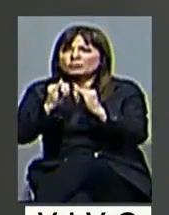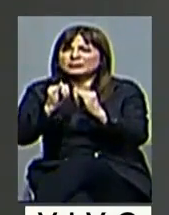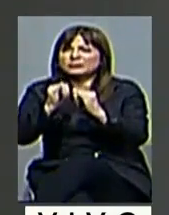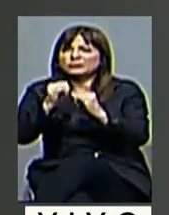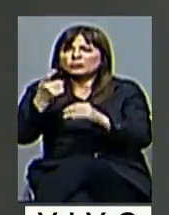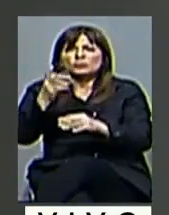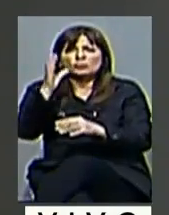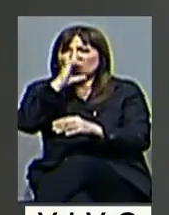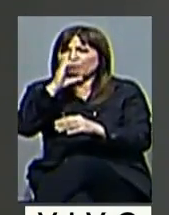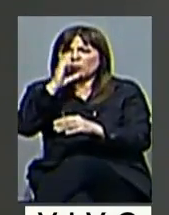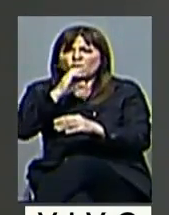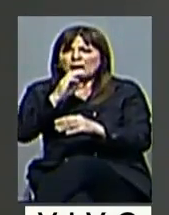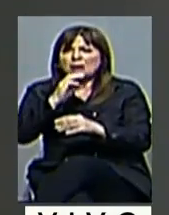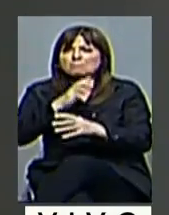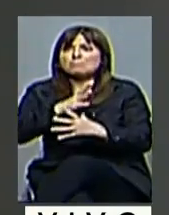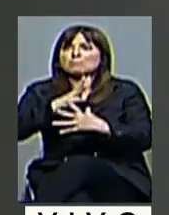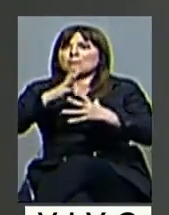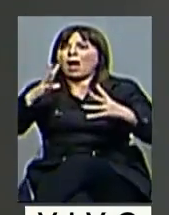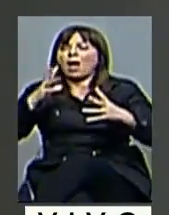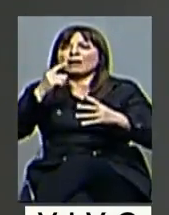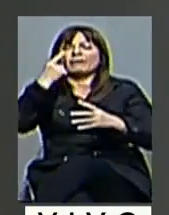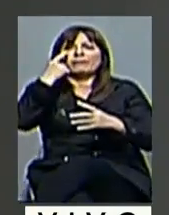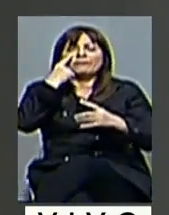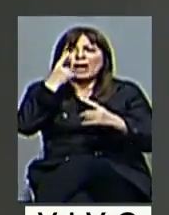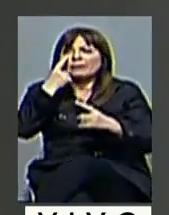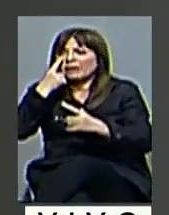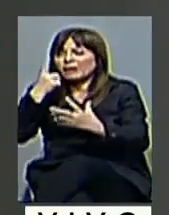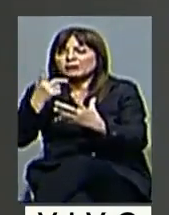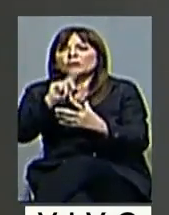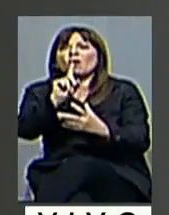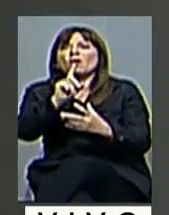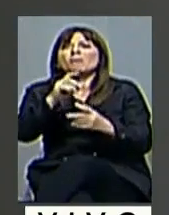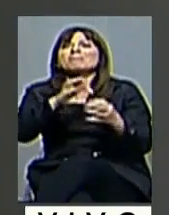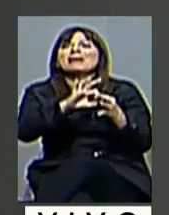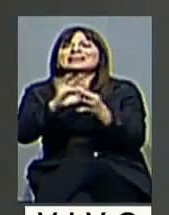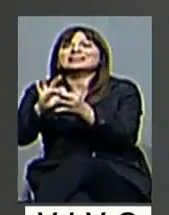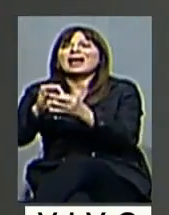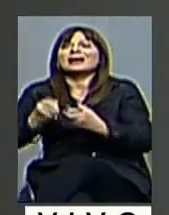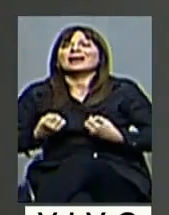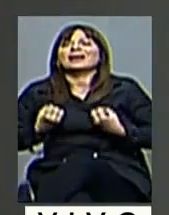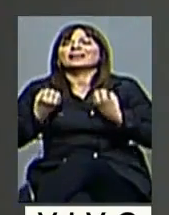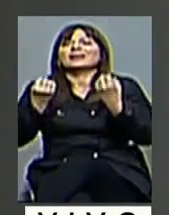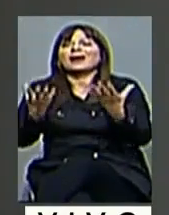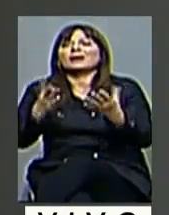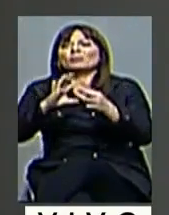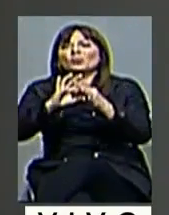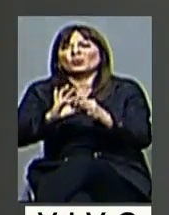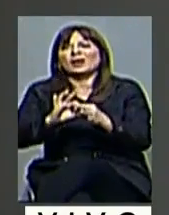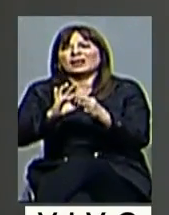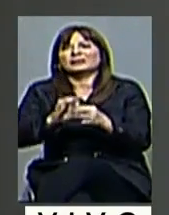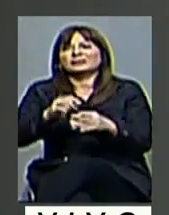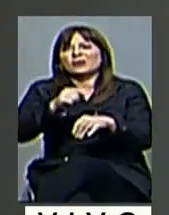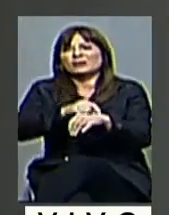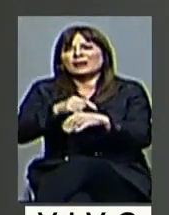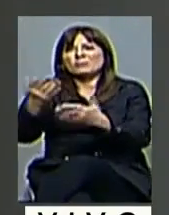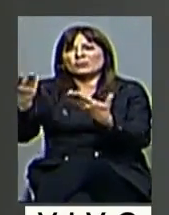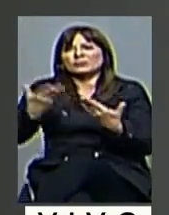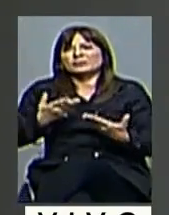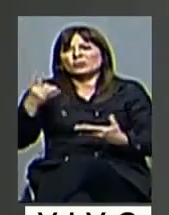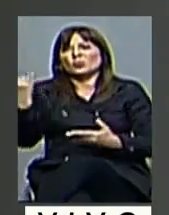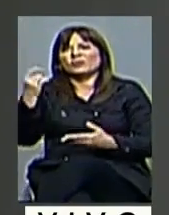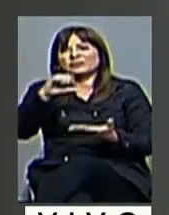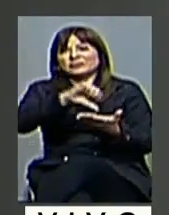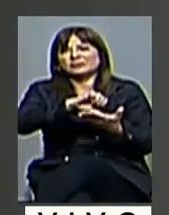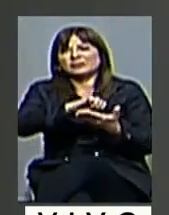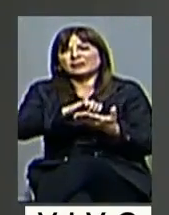no busca sintonía, sino que busca entregar un mensaje, y yo estoy muy agradecido del tiempo que nos ha entregado la universidad durante todo este año, y por supuesto